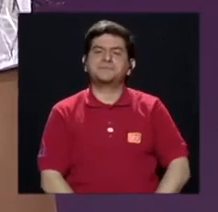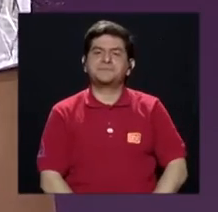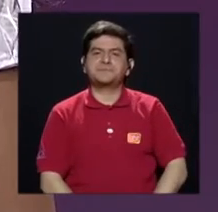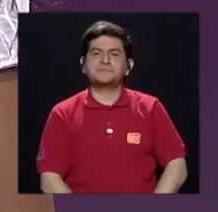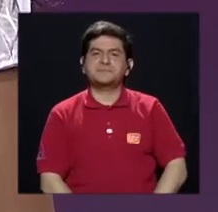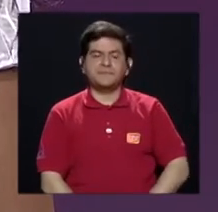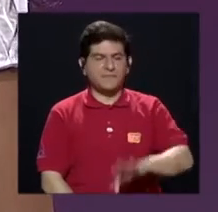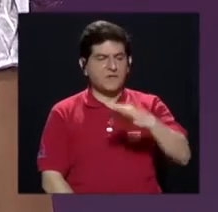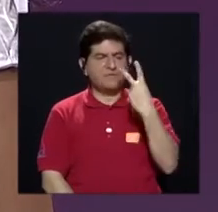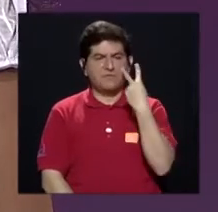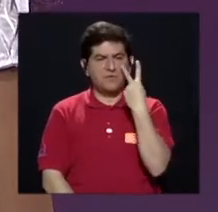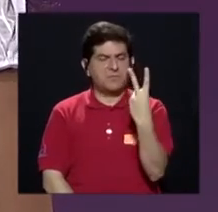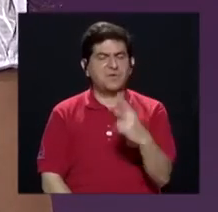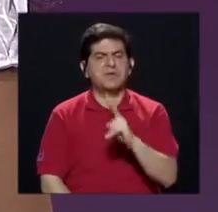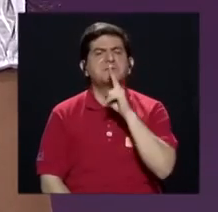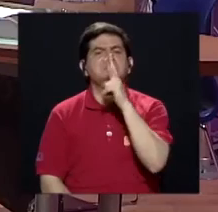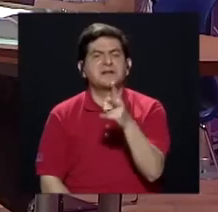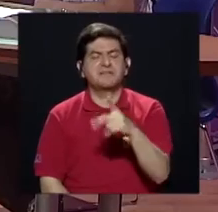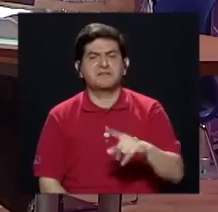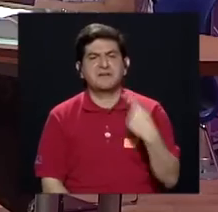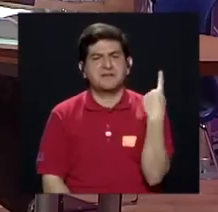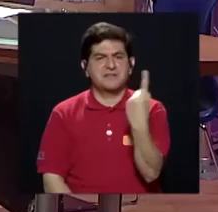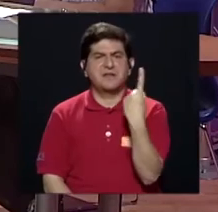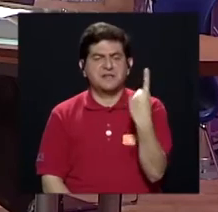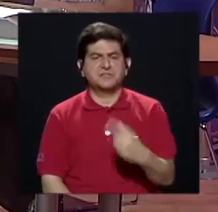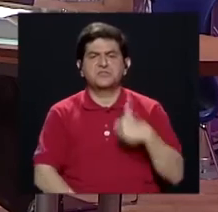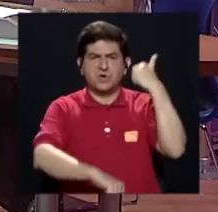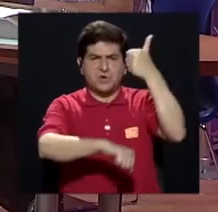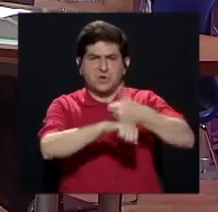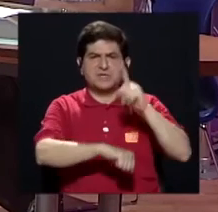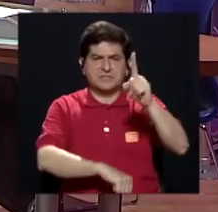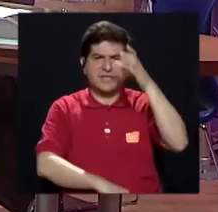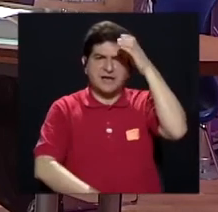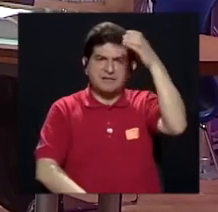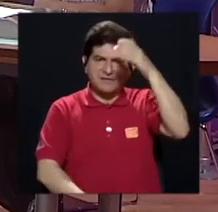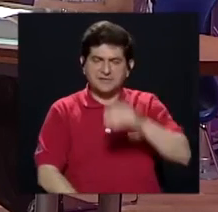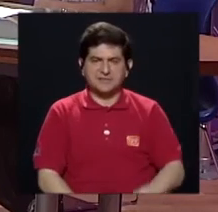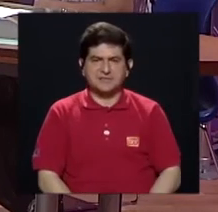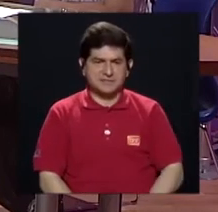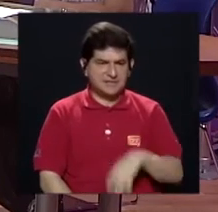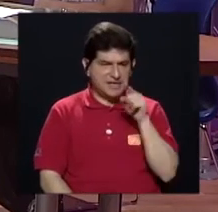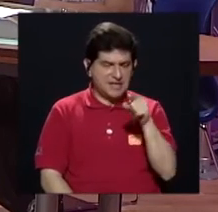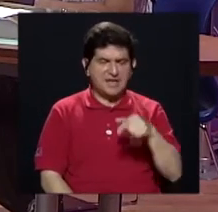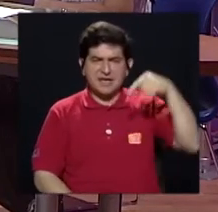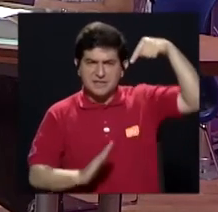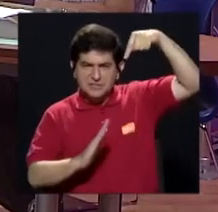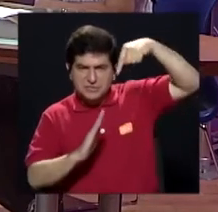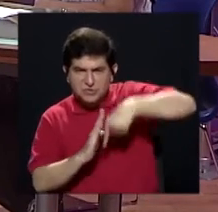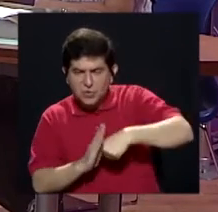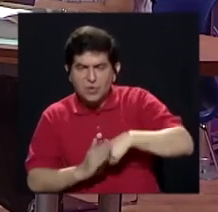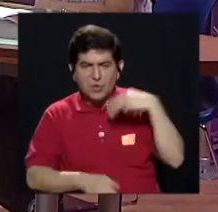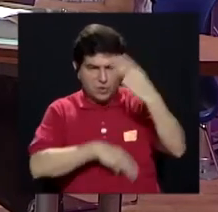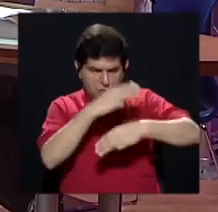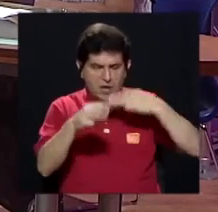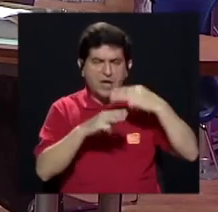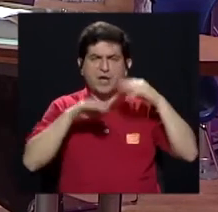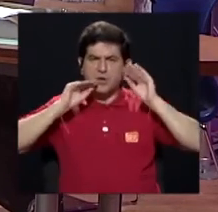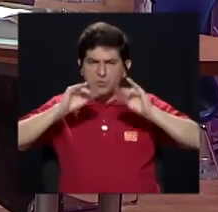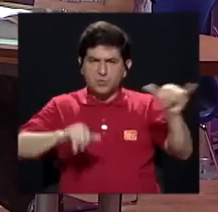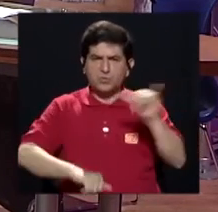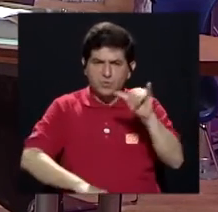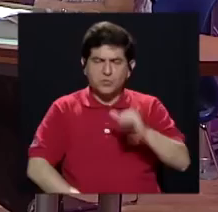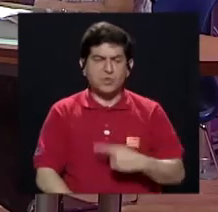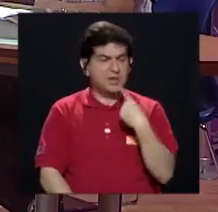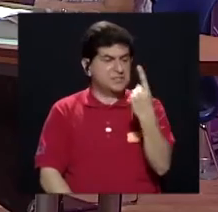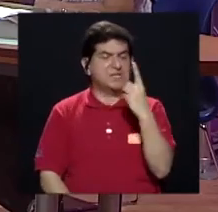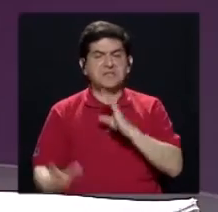el modo de ver la realidad va a ser solamente la que marca a una cultura? ¿Y por qué eso se metió hasta en el mundo académico, ¿no? Claro. O sea, se